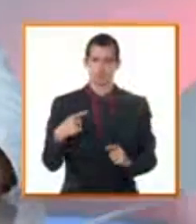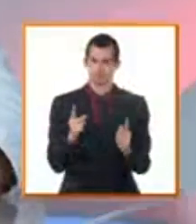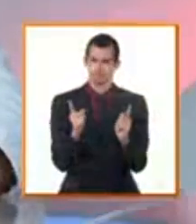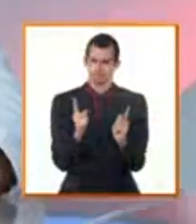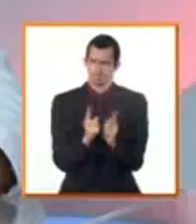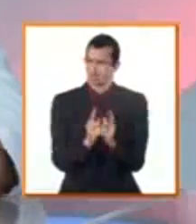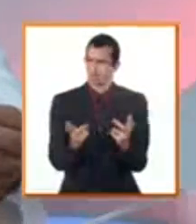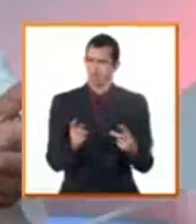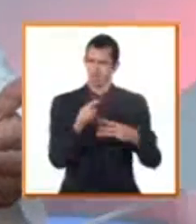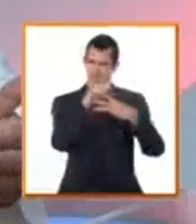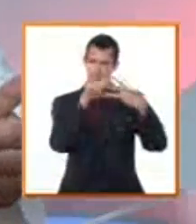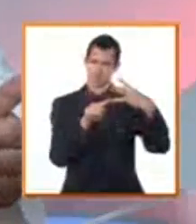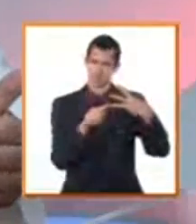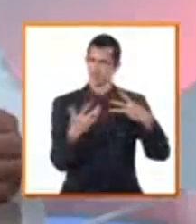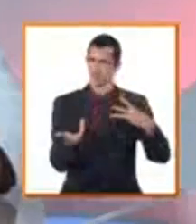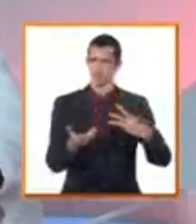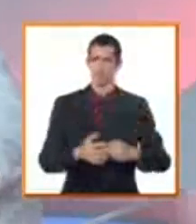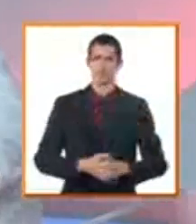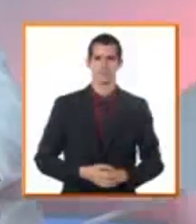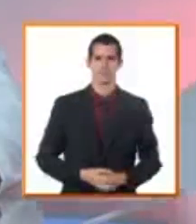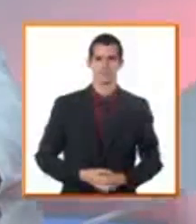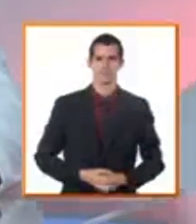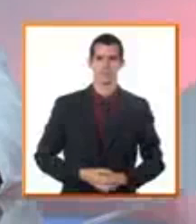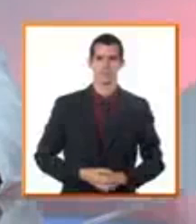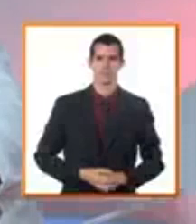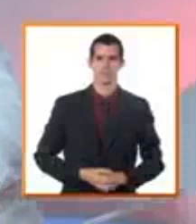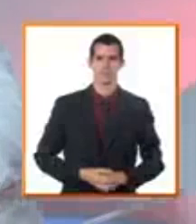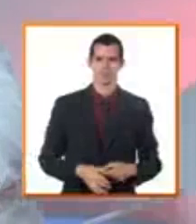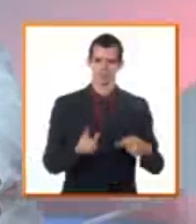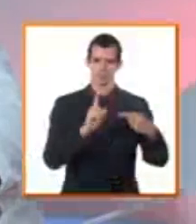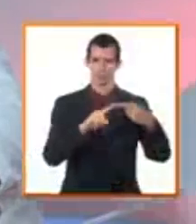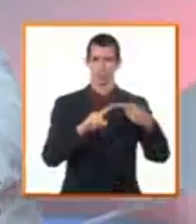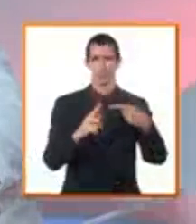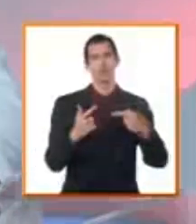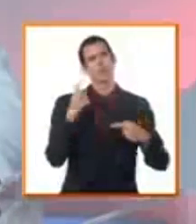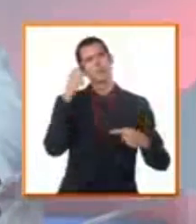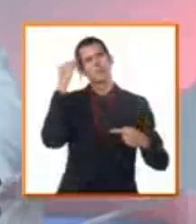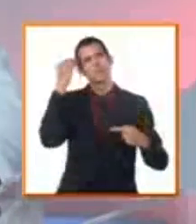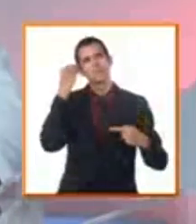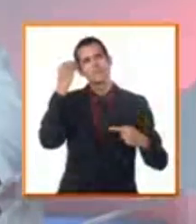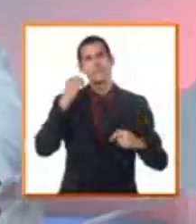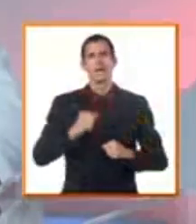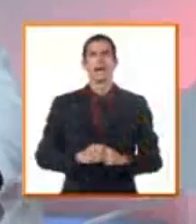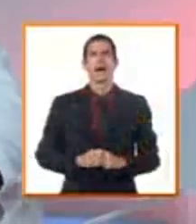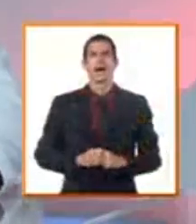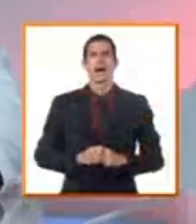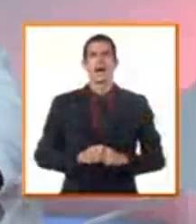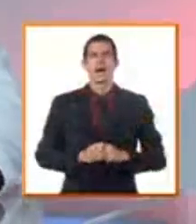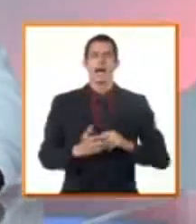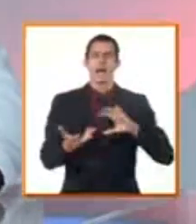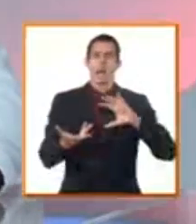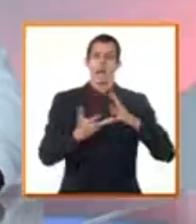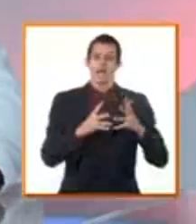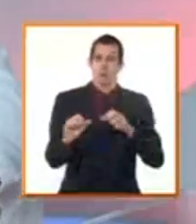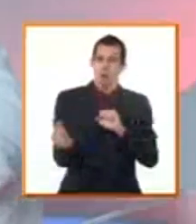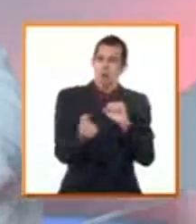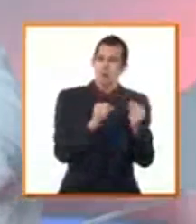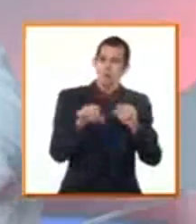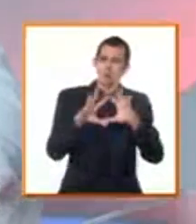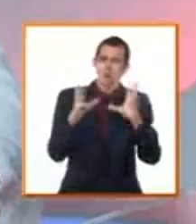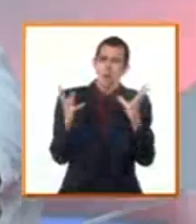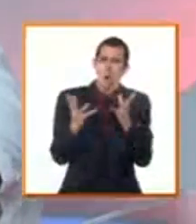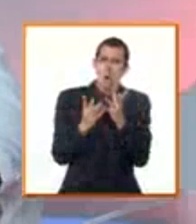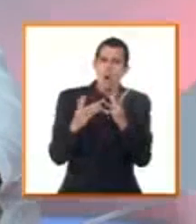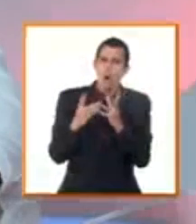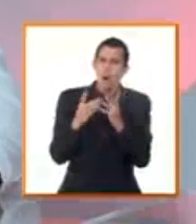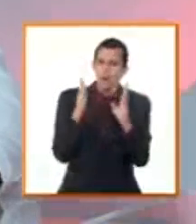validar la fortaleza y la efectividad de la estrategia diseñada para la frontera en el enfrentamiento a la droga. Una